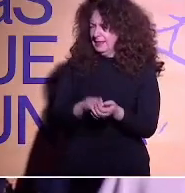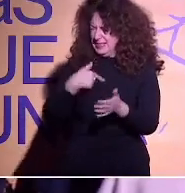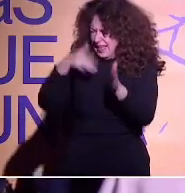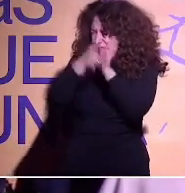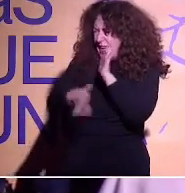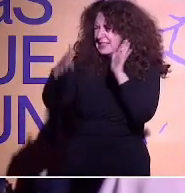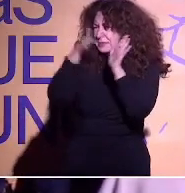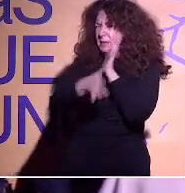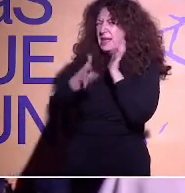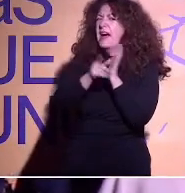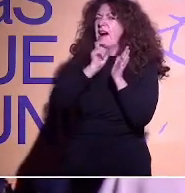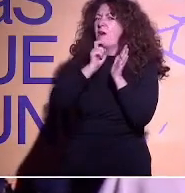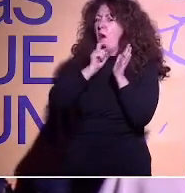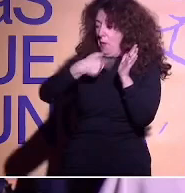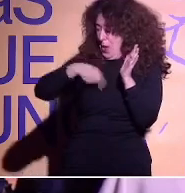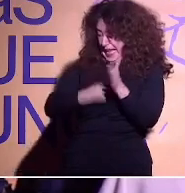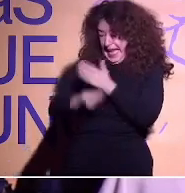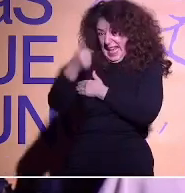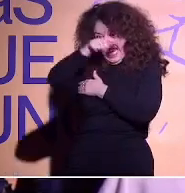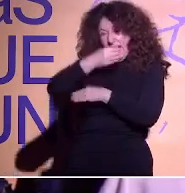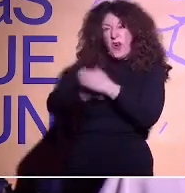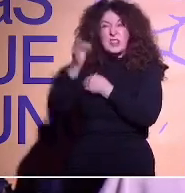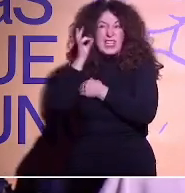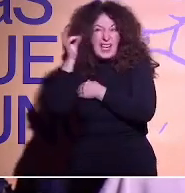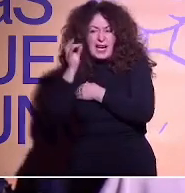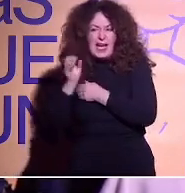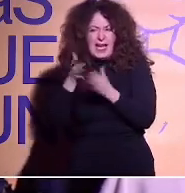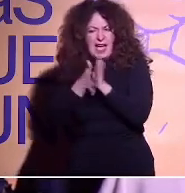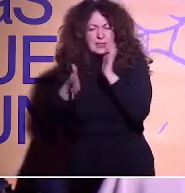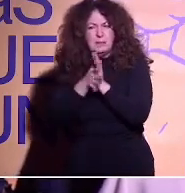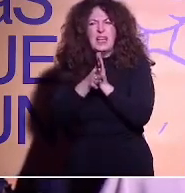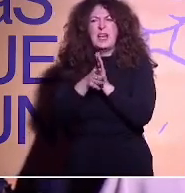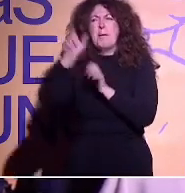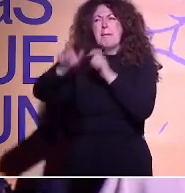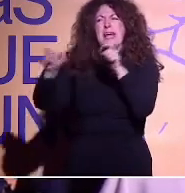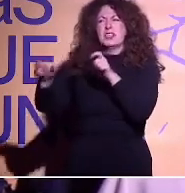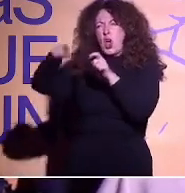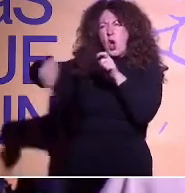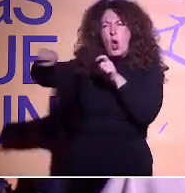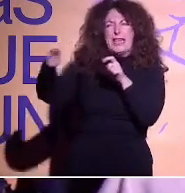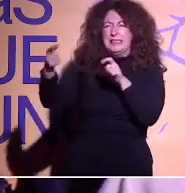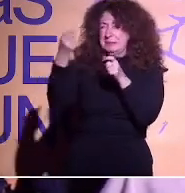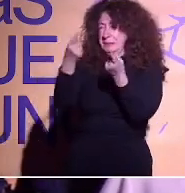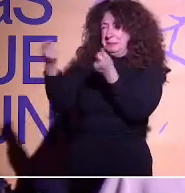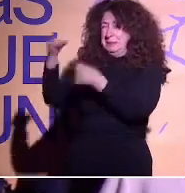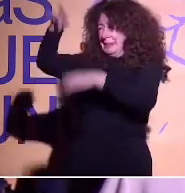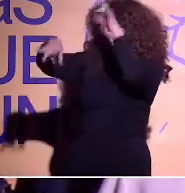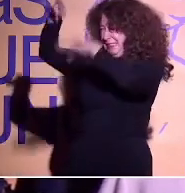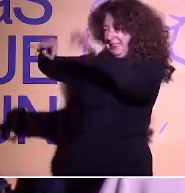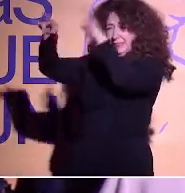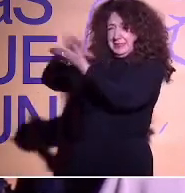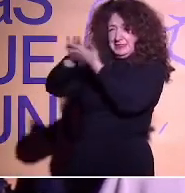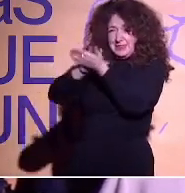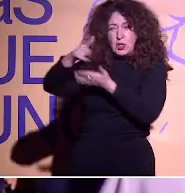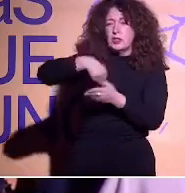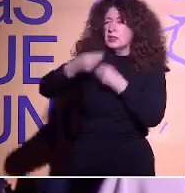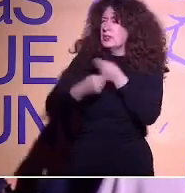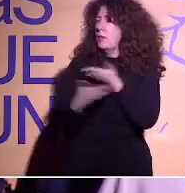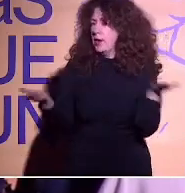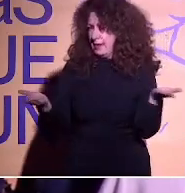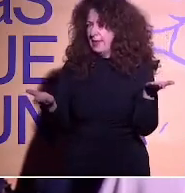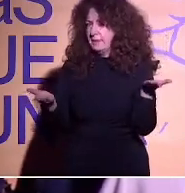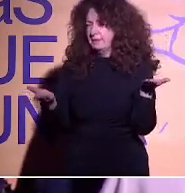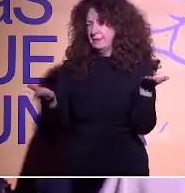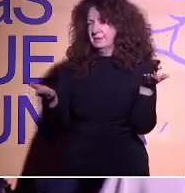les podríamos explicar a nuestros hijos y a nuestras hijas Que bombardearon miles de personas inocentes y que no hicimos nada compañeros y